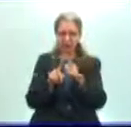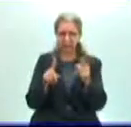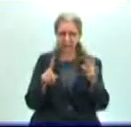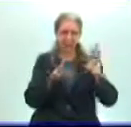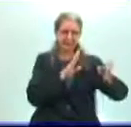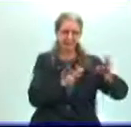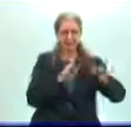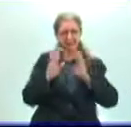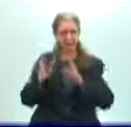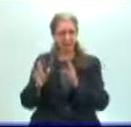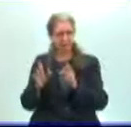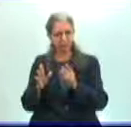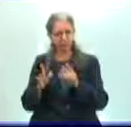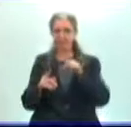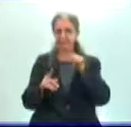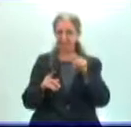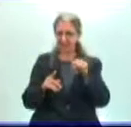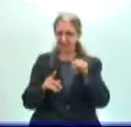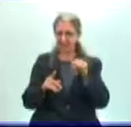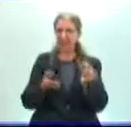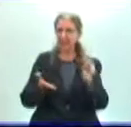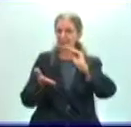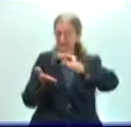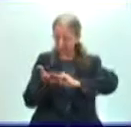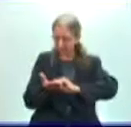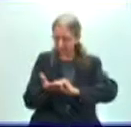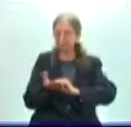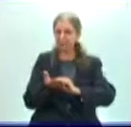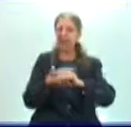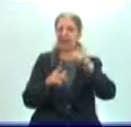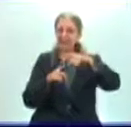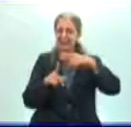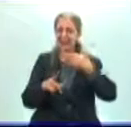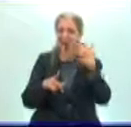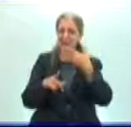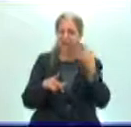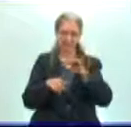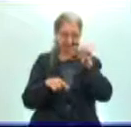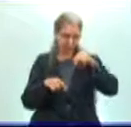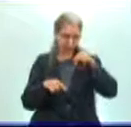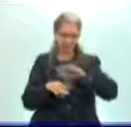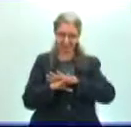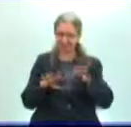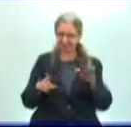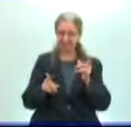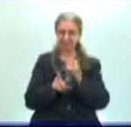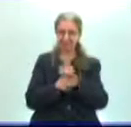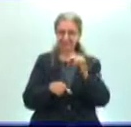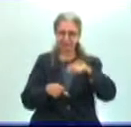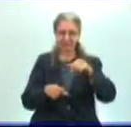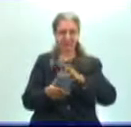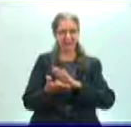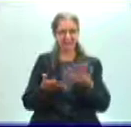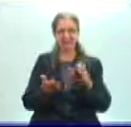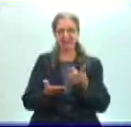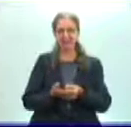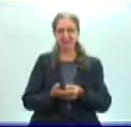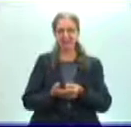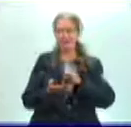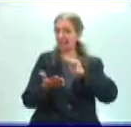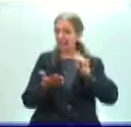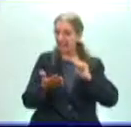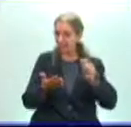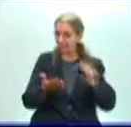de segmento, por supuesto, aplicando los teoremas estudiados en el encuentro de hoy. Anota